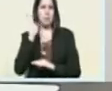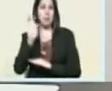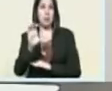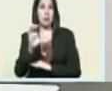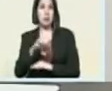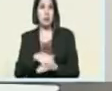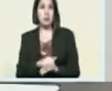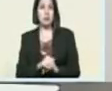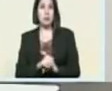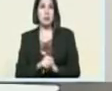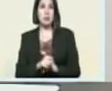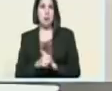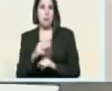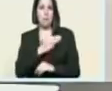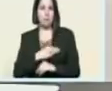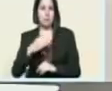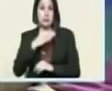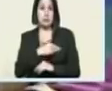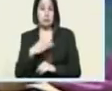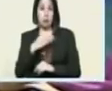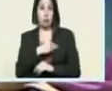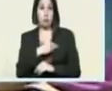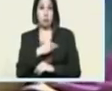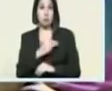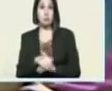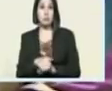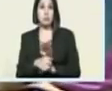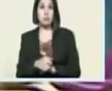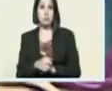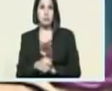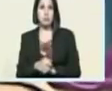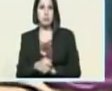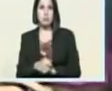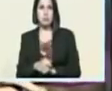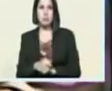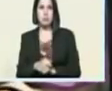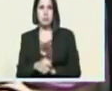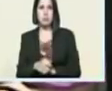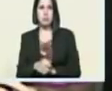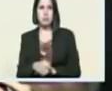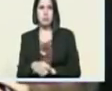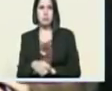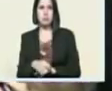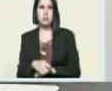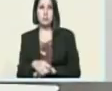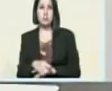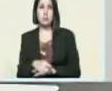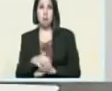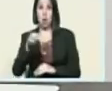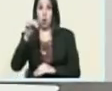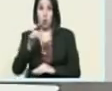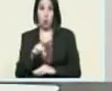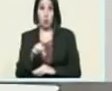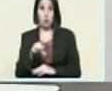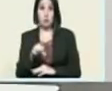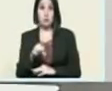Igualmente, Hogares de la Patria. Compañeras de Hogares de la Patria. Que a partir de